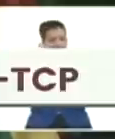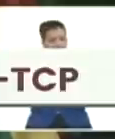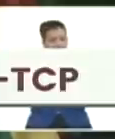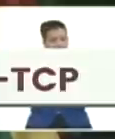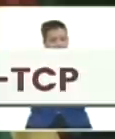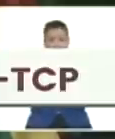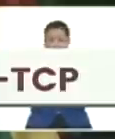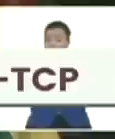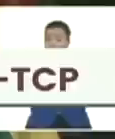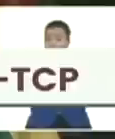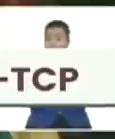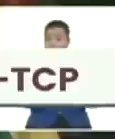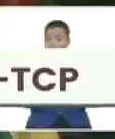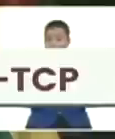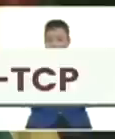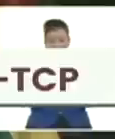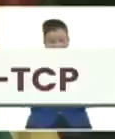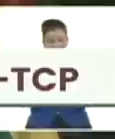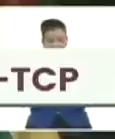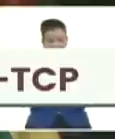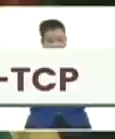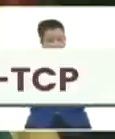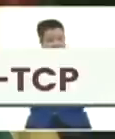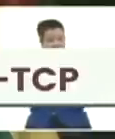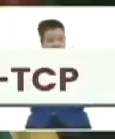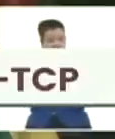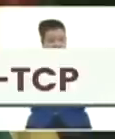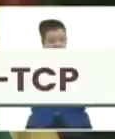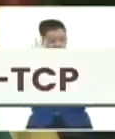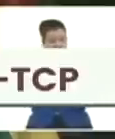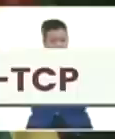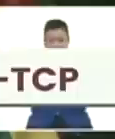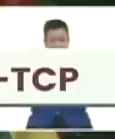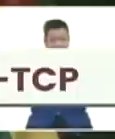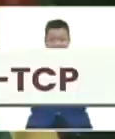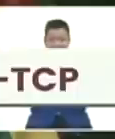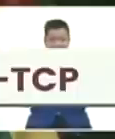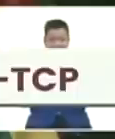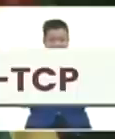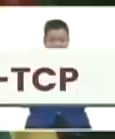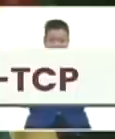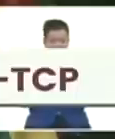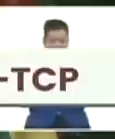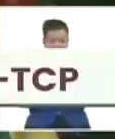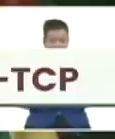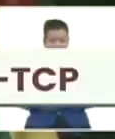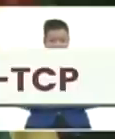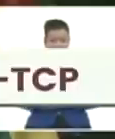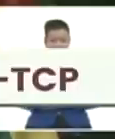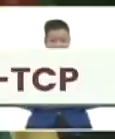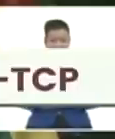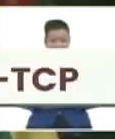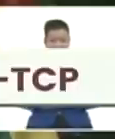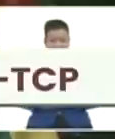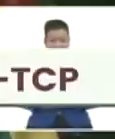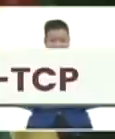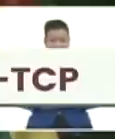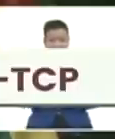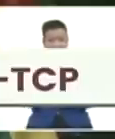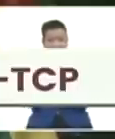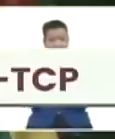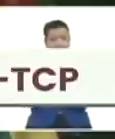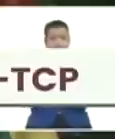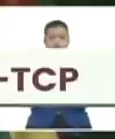Y tampoco ningún organismo internacional, como la Organización de Estados Americanos, puede servir única y exclusivamente a los